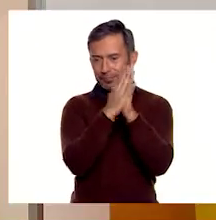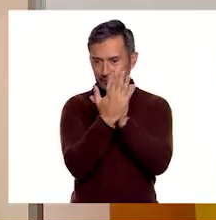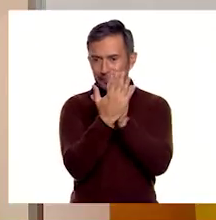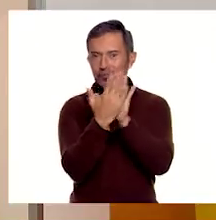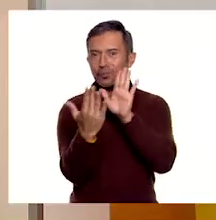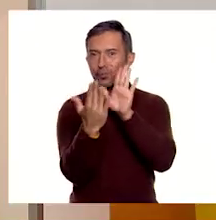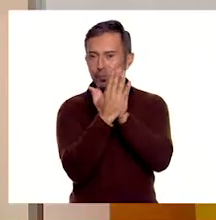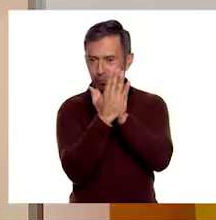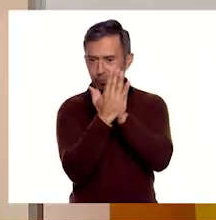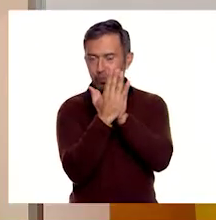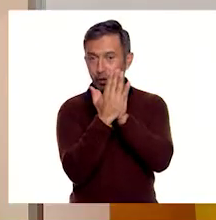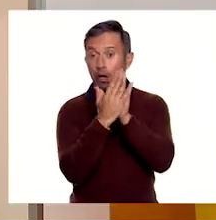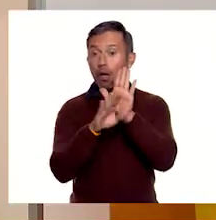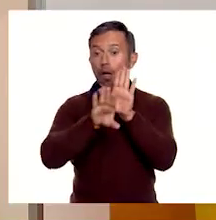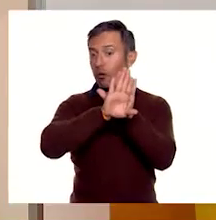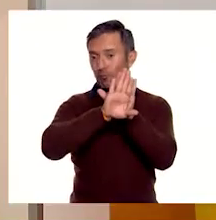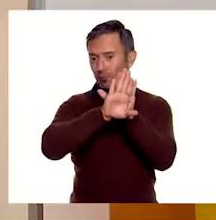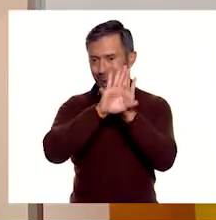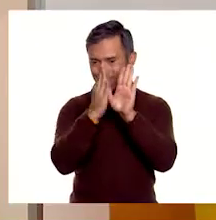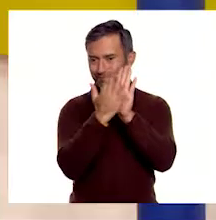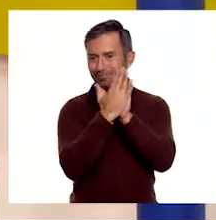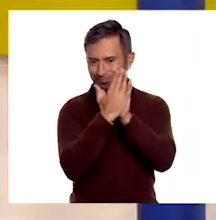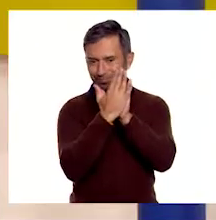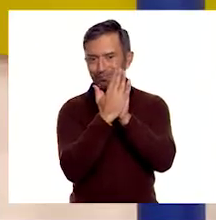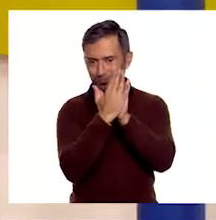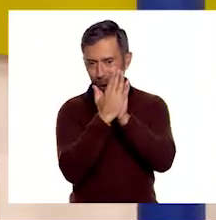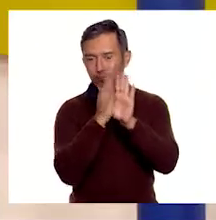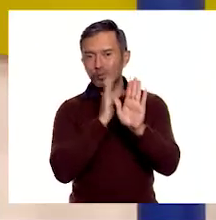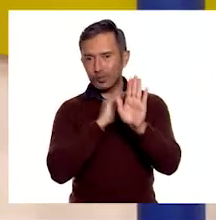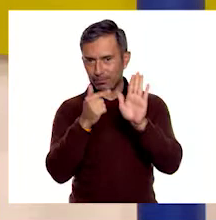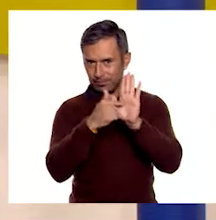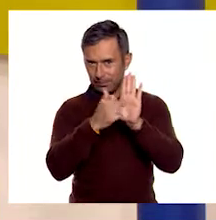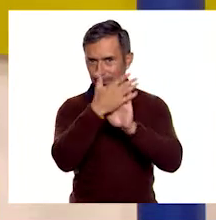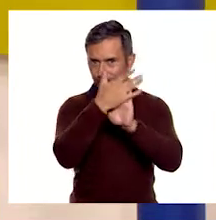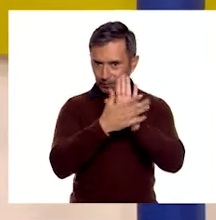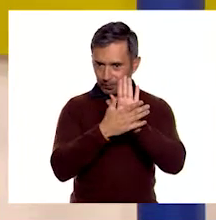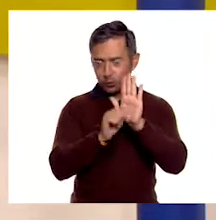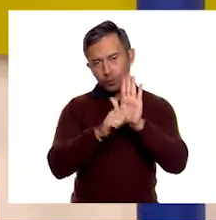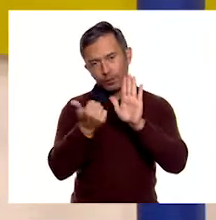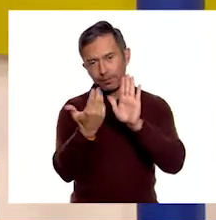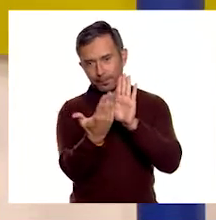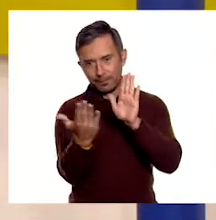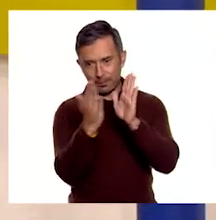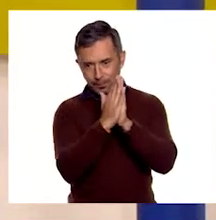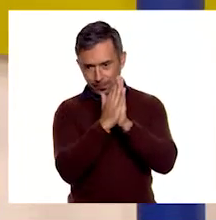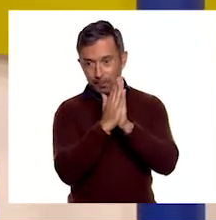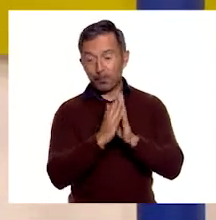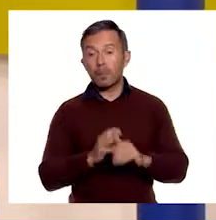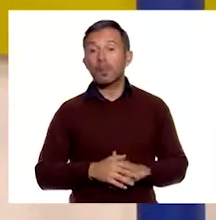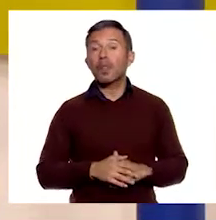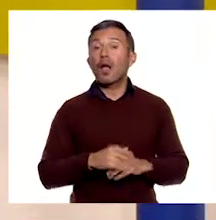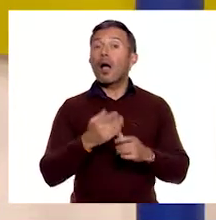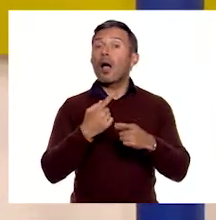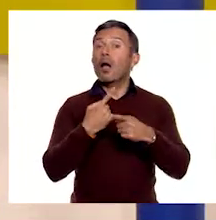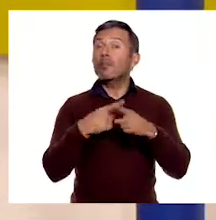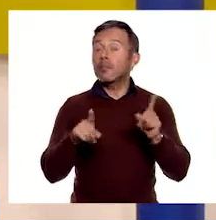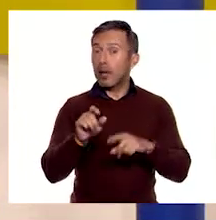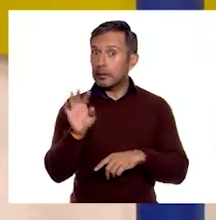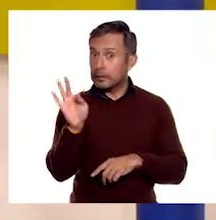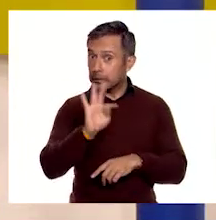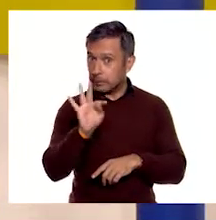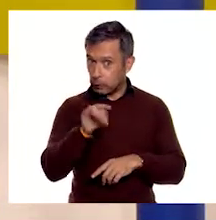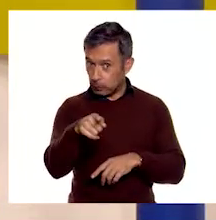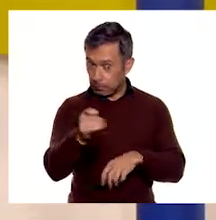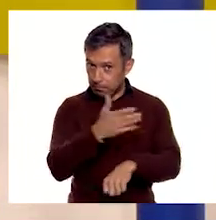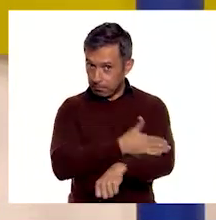aquí, una arriba, una y como otra, derechita, ajá, y otra al boca revés. Abajo. Y entonces, cuando lo hacemos pegaría, con el palito de madera, ¿sí?, las dos deben de